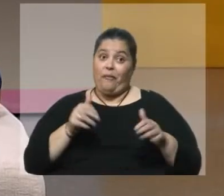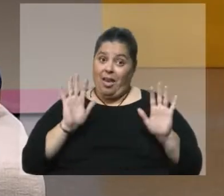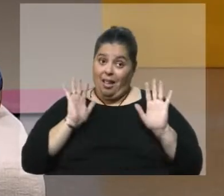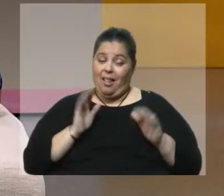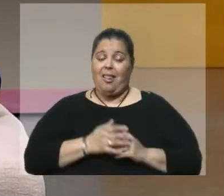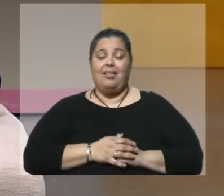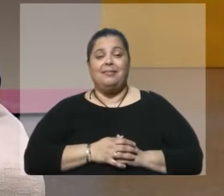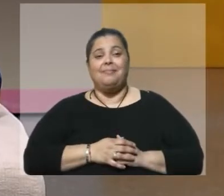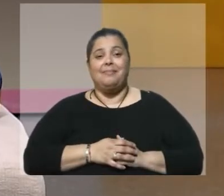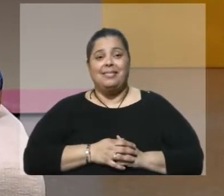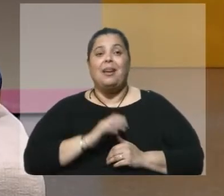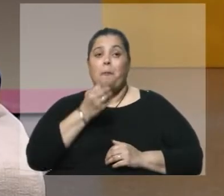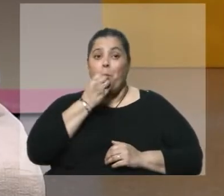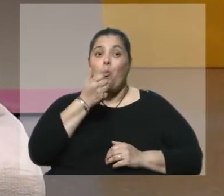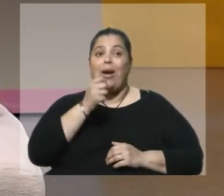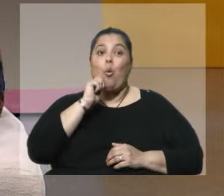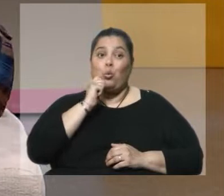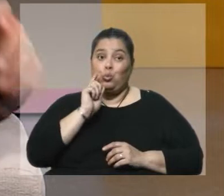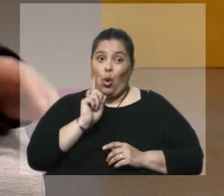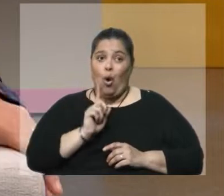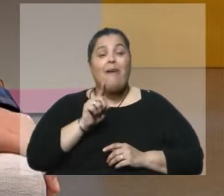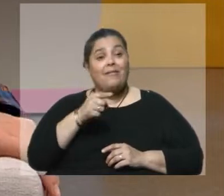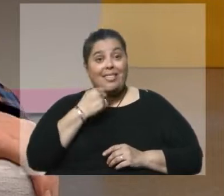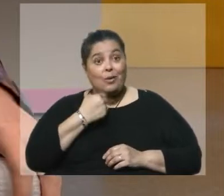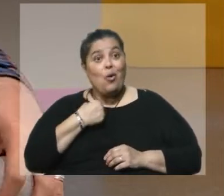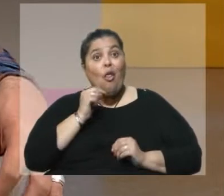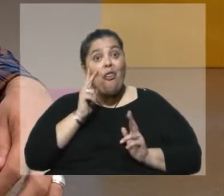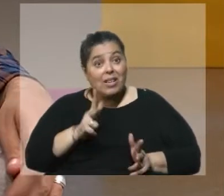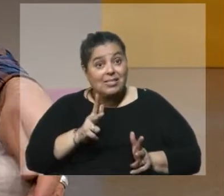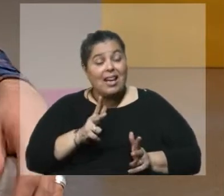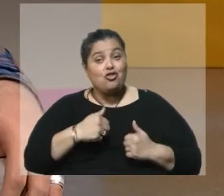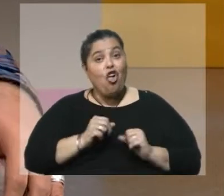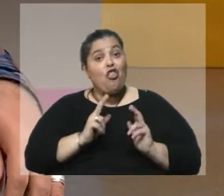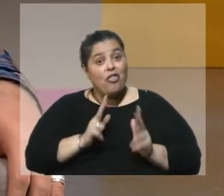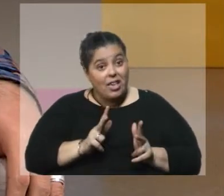No, me gustaría, ¿eh? Sí. Viste que lo que uno dice,